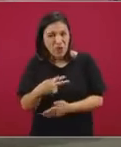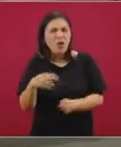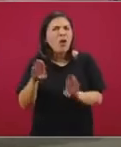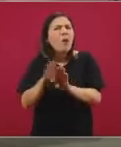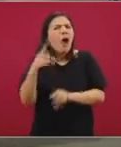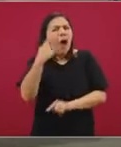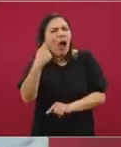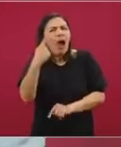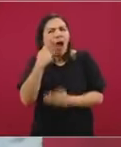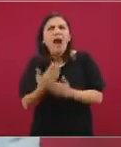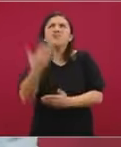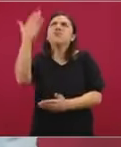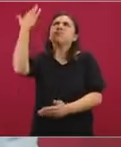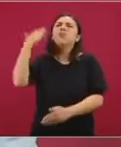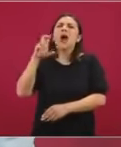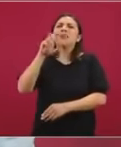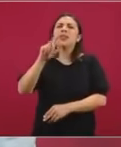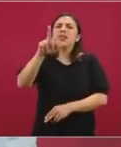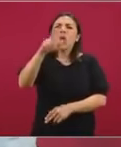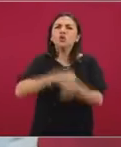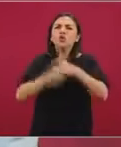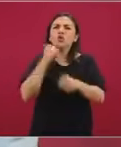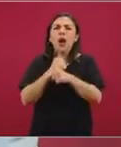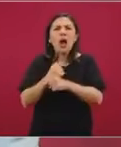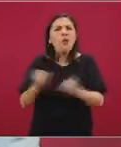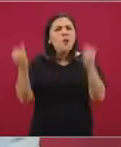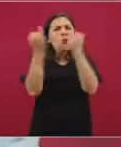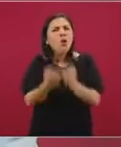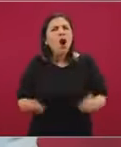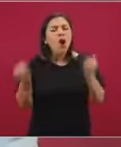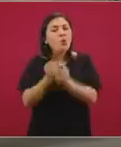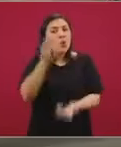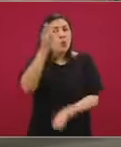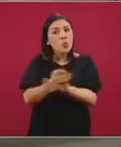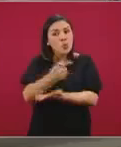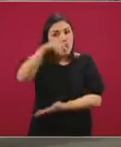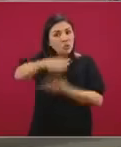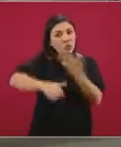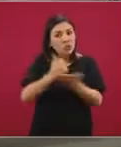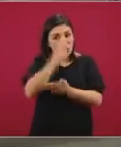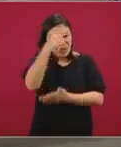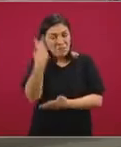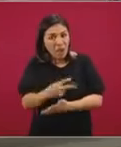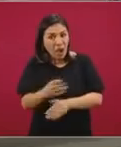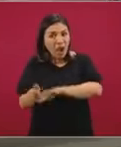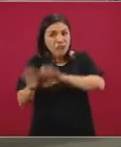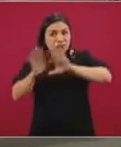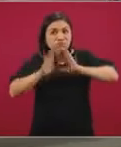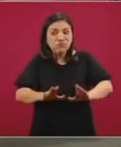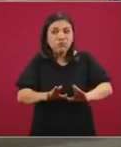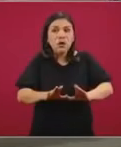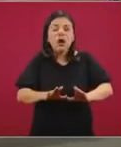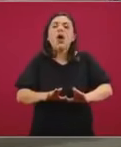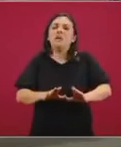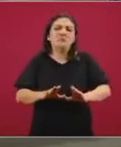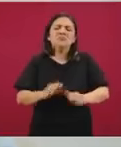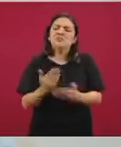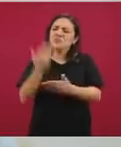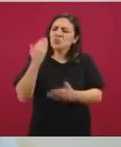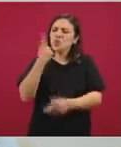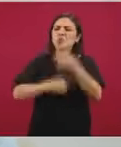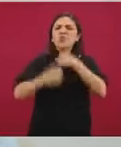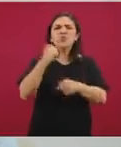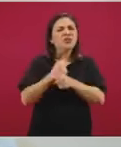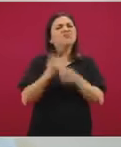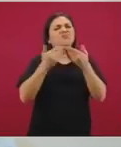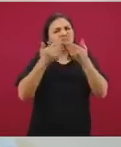ocurrido en los 38 años anteriores de la feria, que solamente ocurrió en la Ciudad de México, y el año pasado se abrió y también